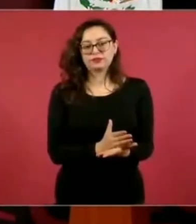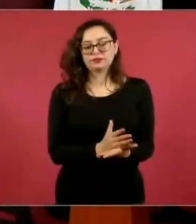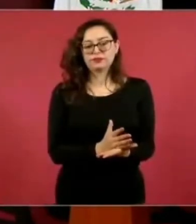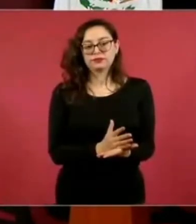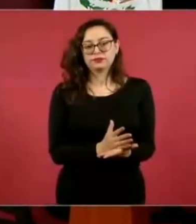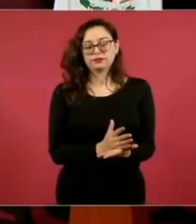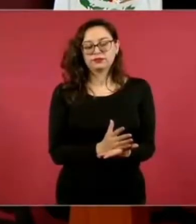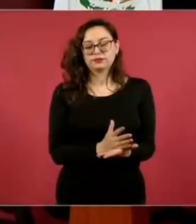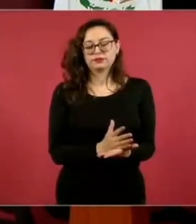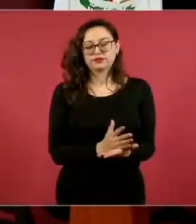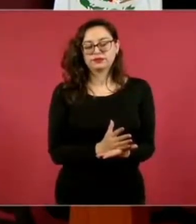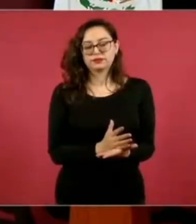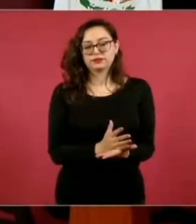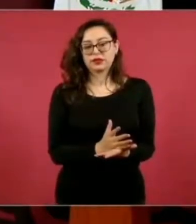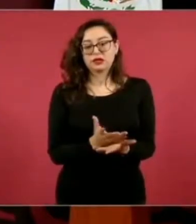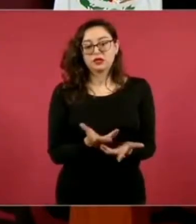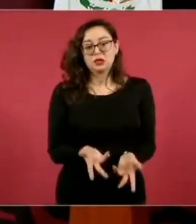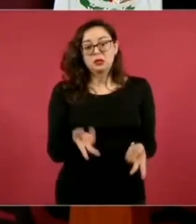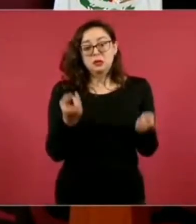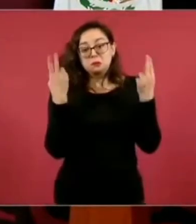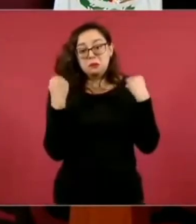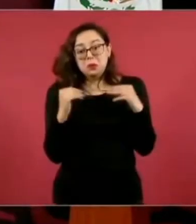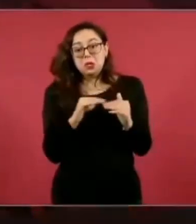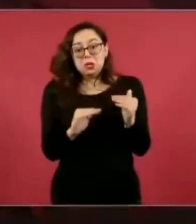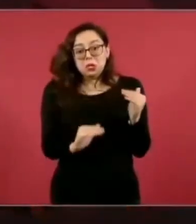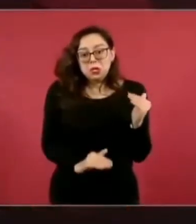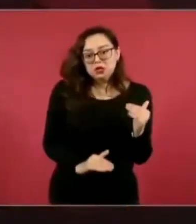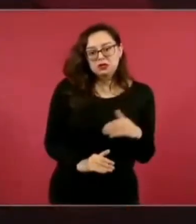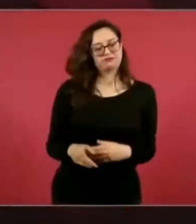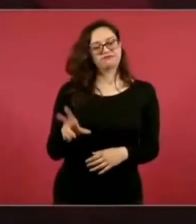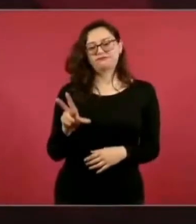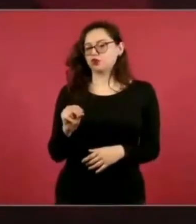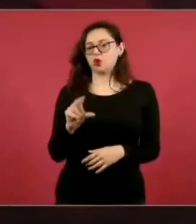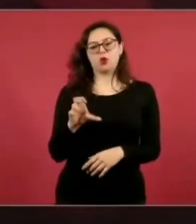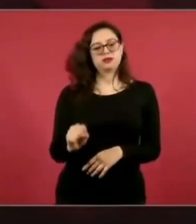que no es un pueblo sumiso.